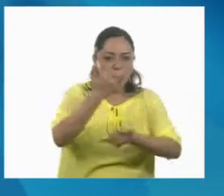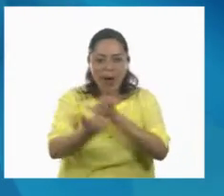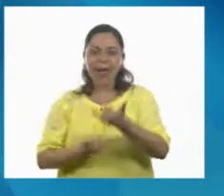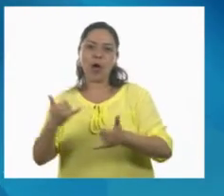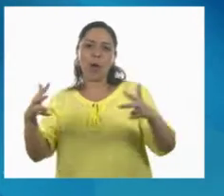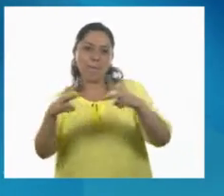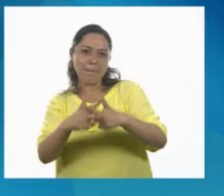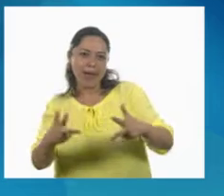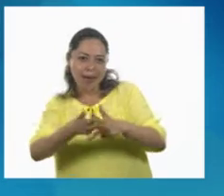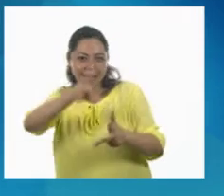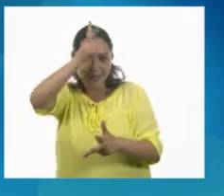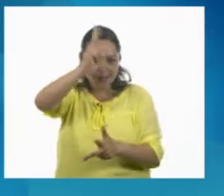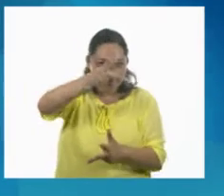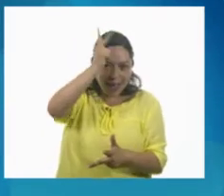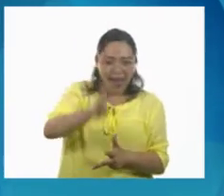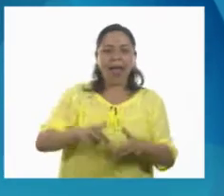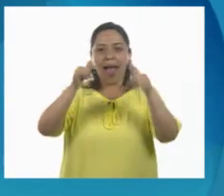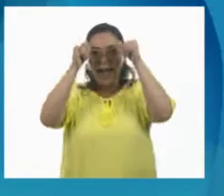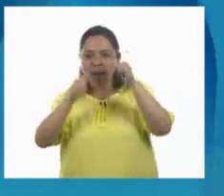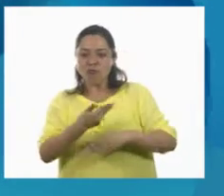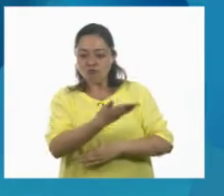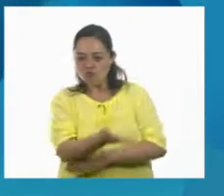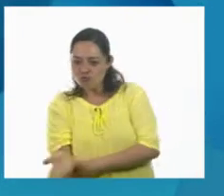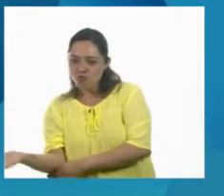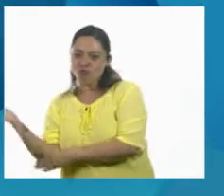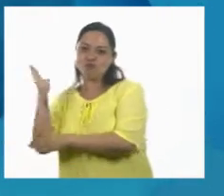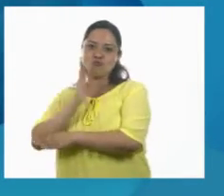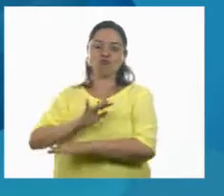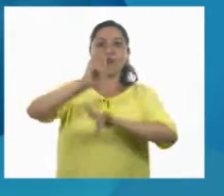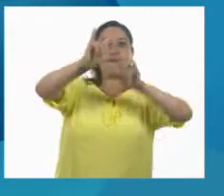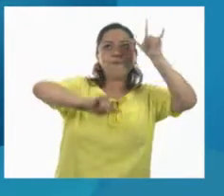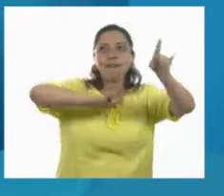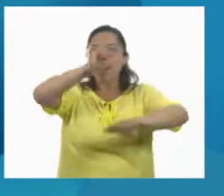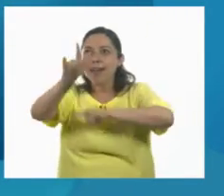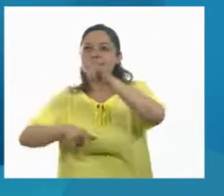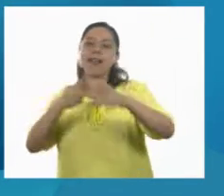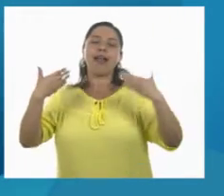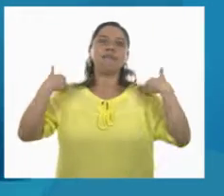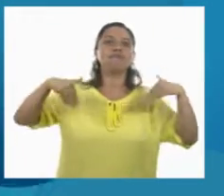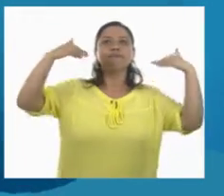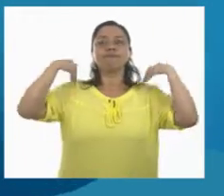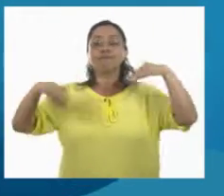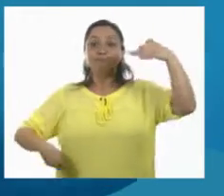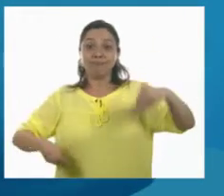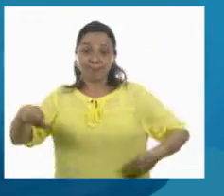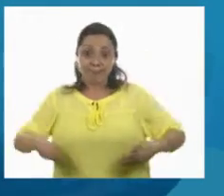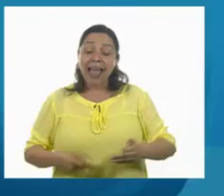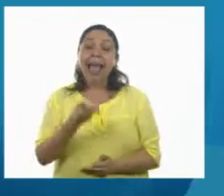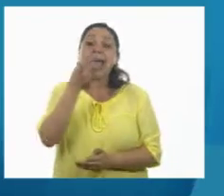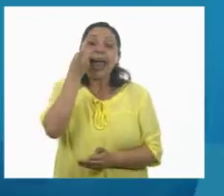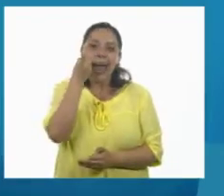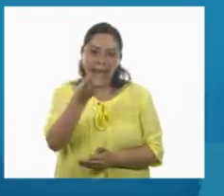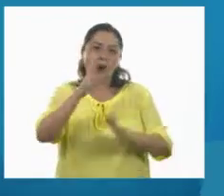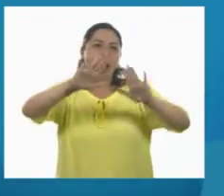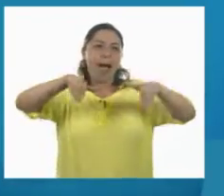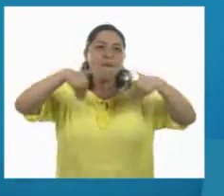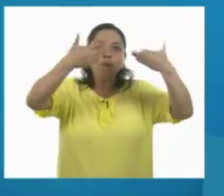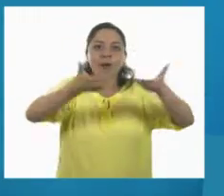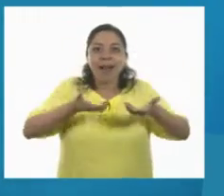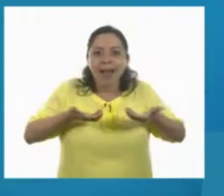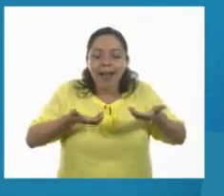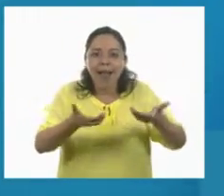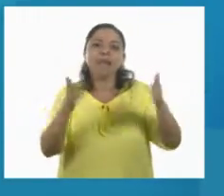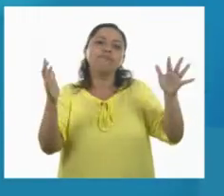de gallos, corridas de toros, ferias, paseos y teatro completaban en lo público y